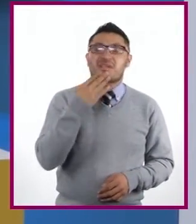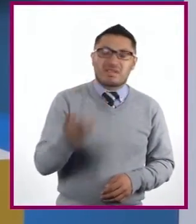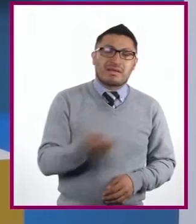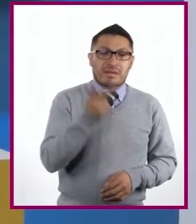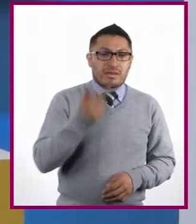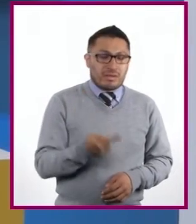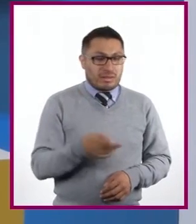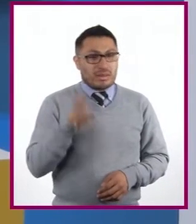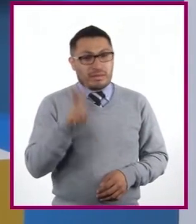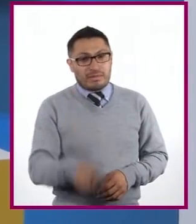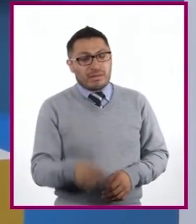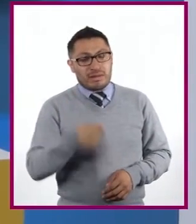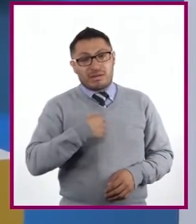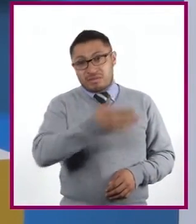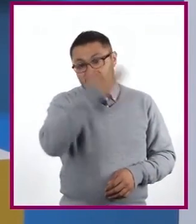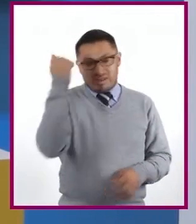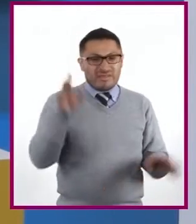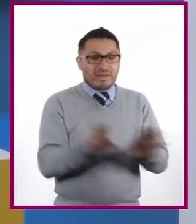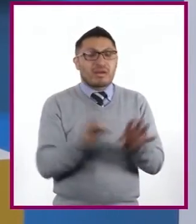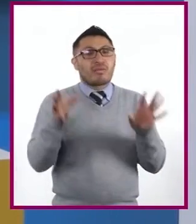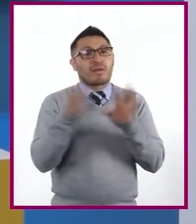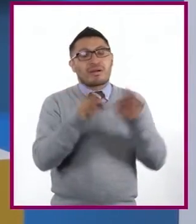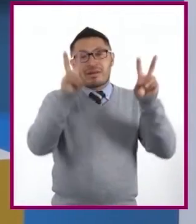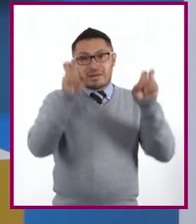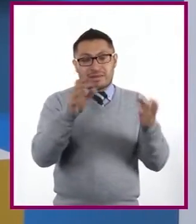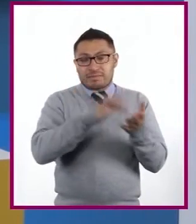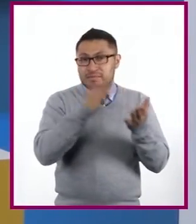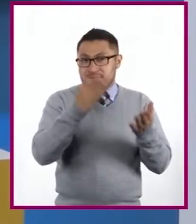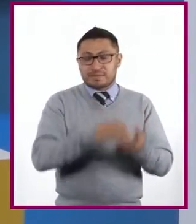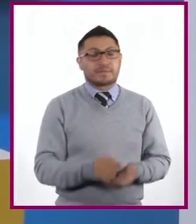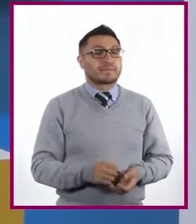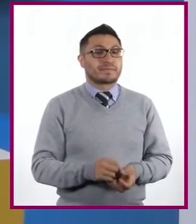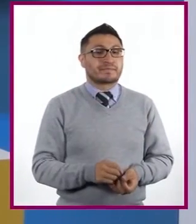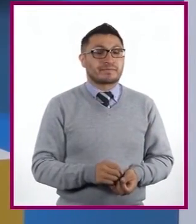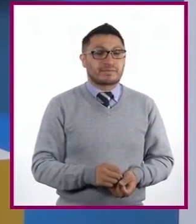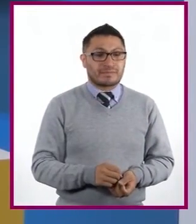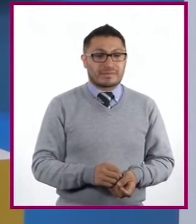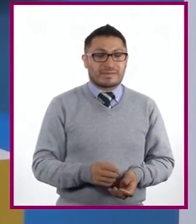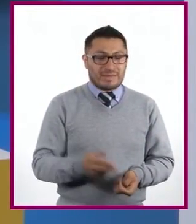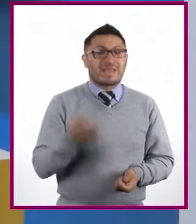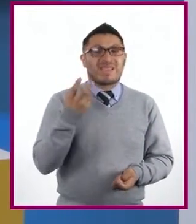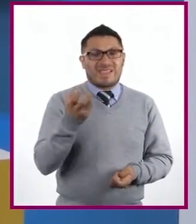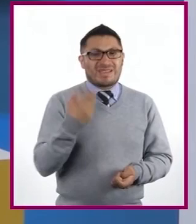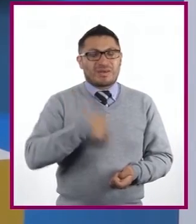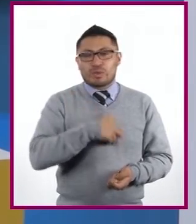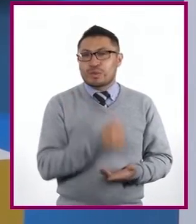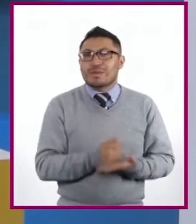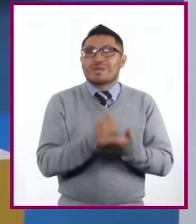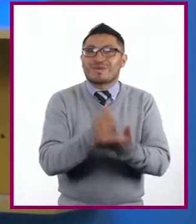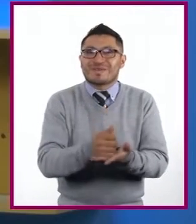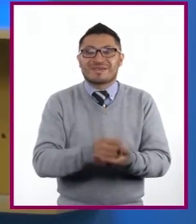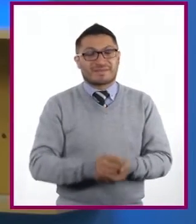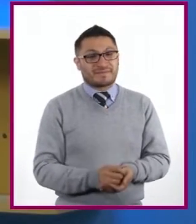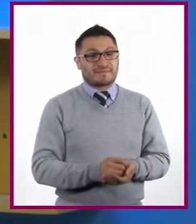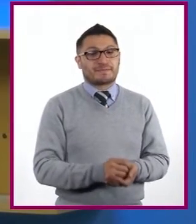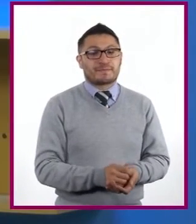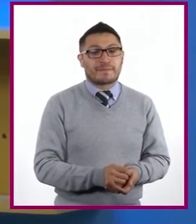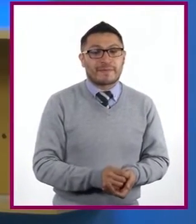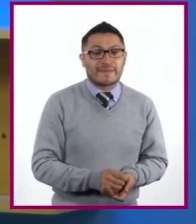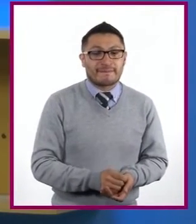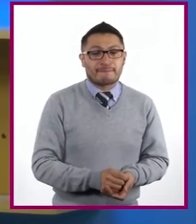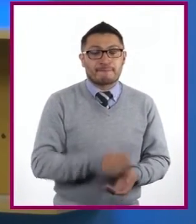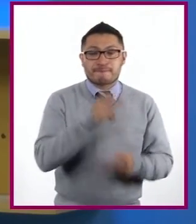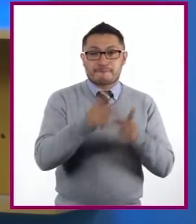la verdad no sabía cómo abordar el tema. Gracias por eso. Para eso estamos, maestro. Para eso estamos.